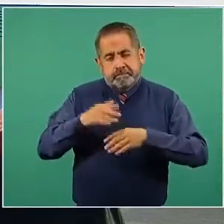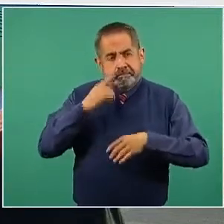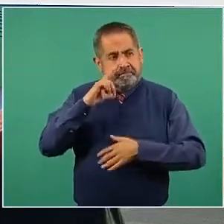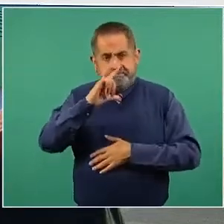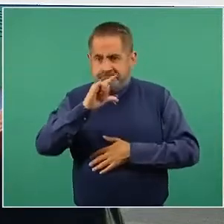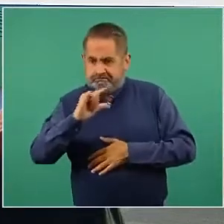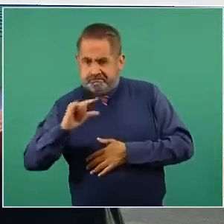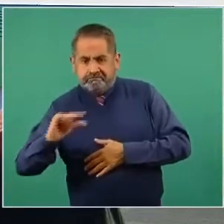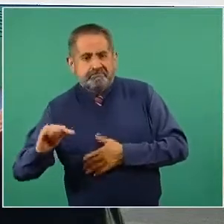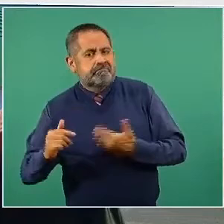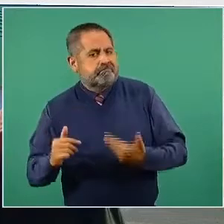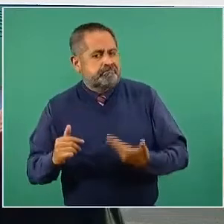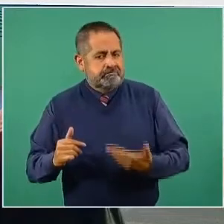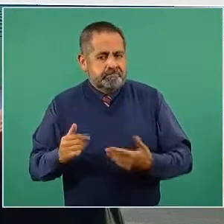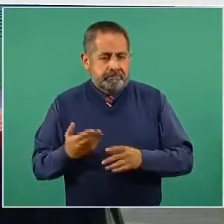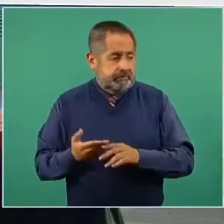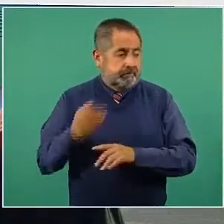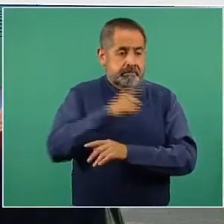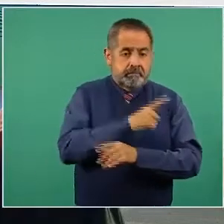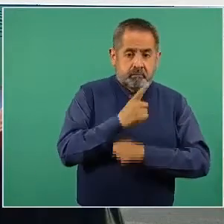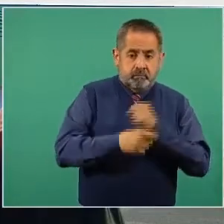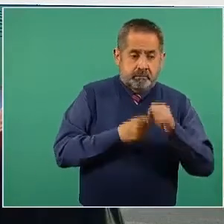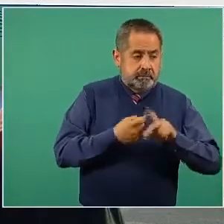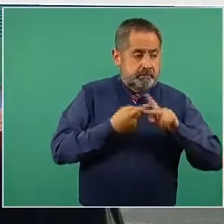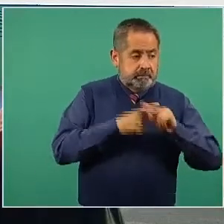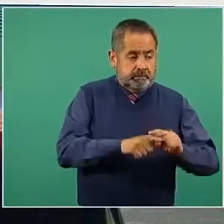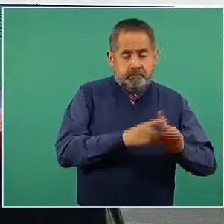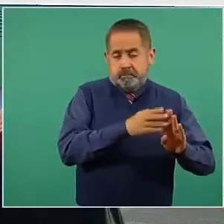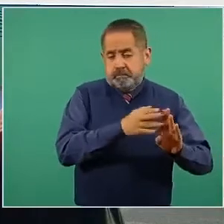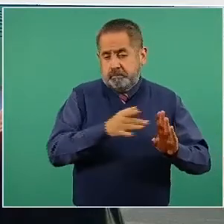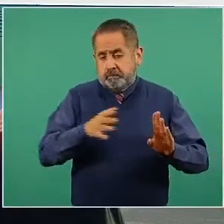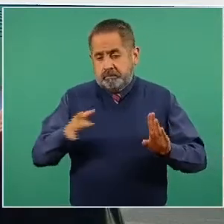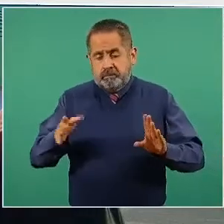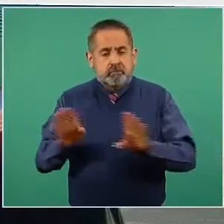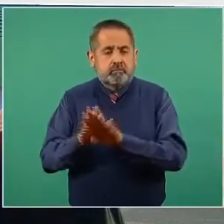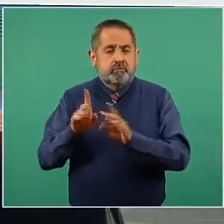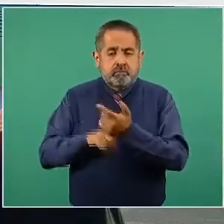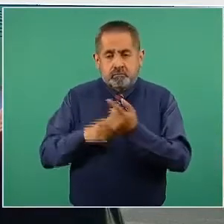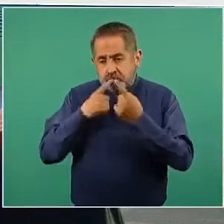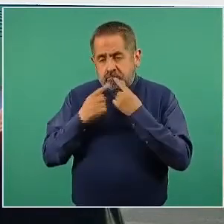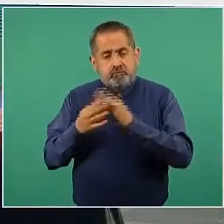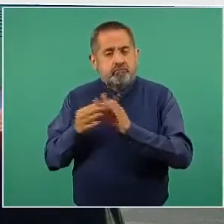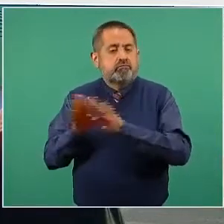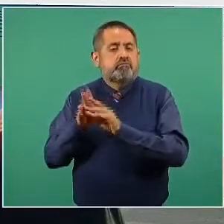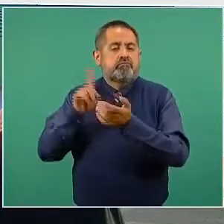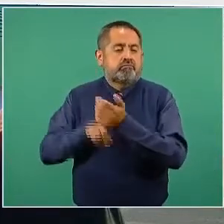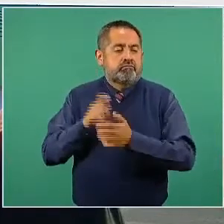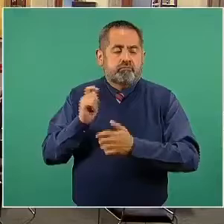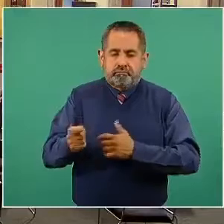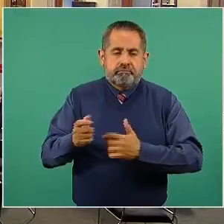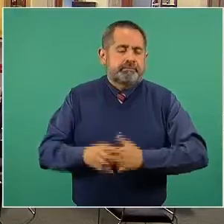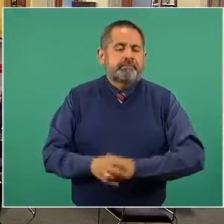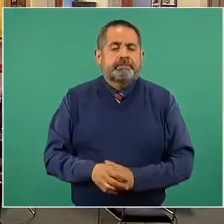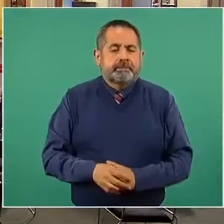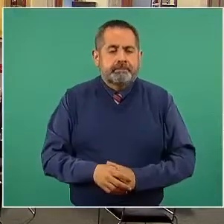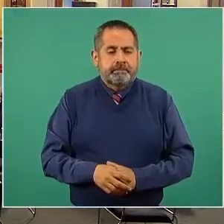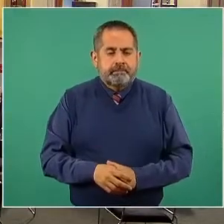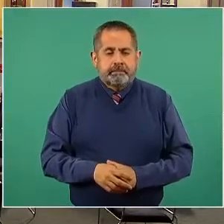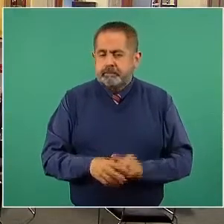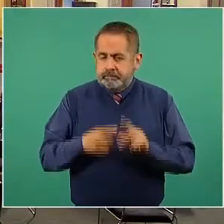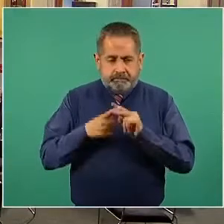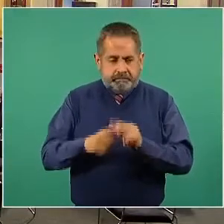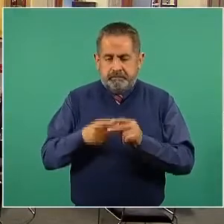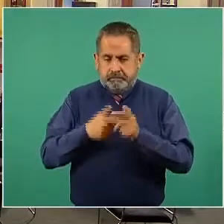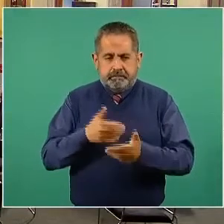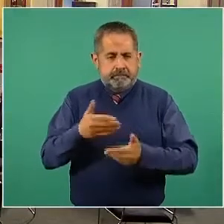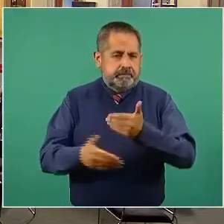el año pasado inició la epidemia y obviamente tuvimos el paso durante la primera curva. Vamos a seguir